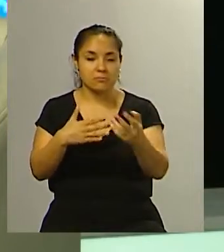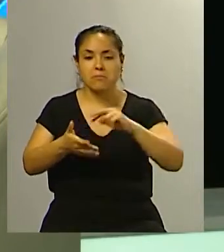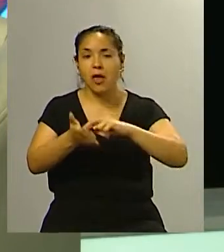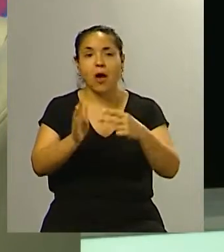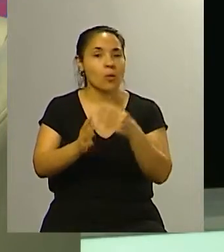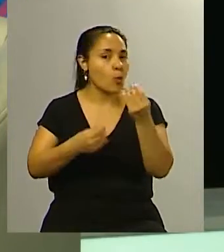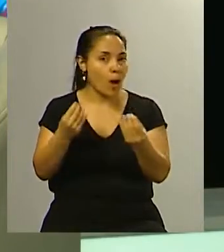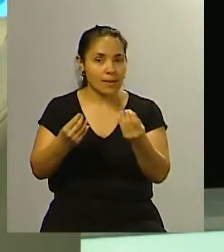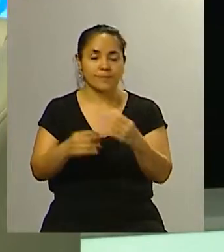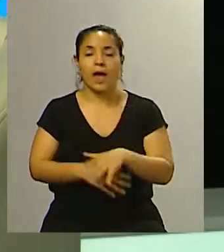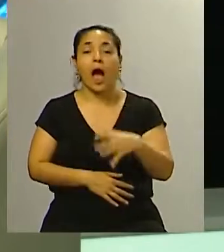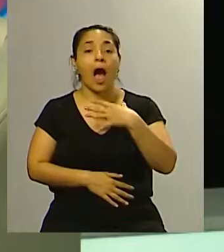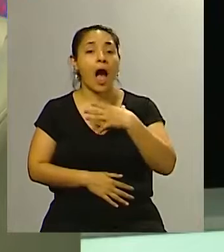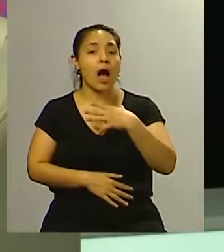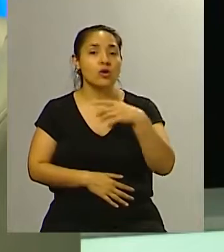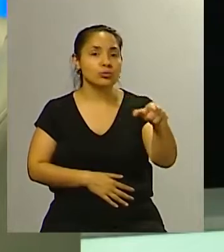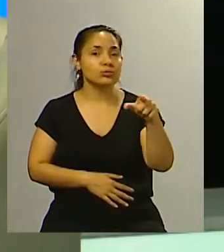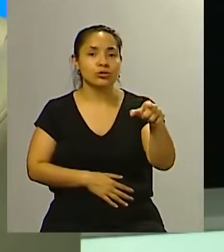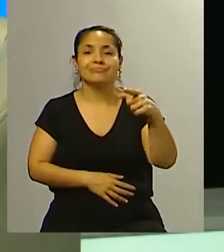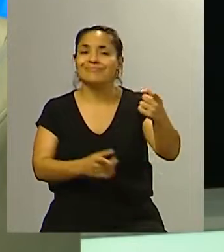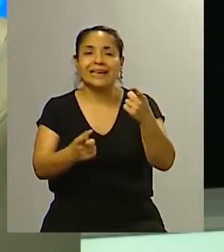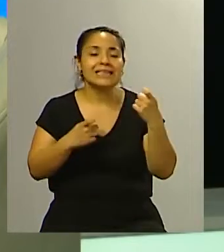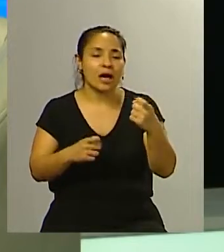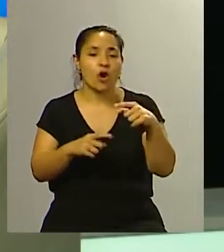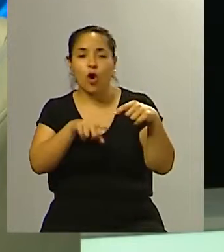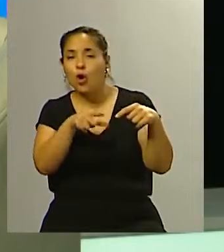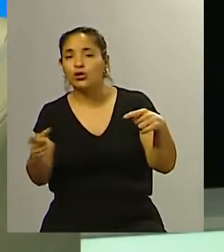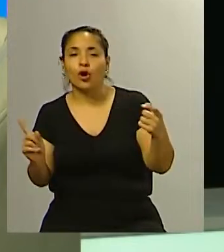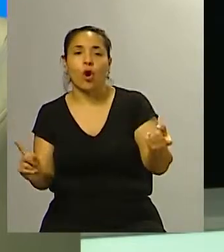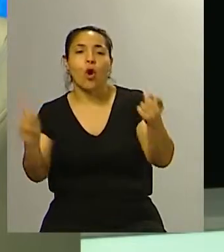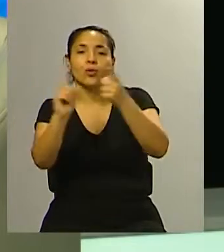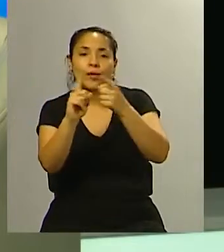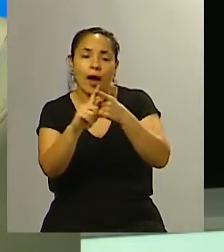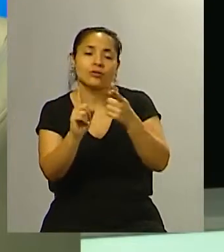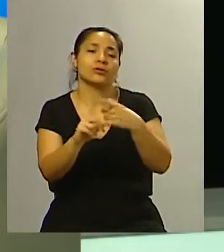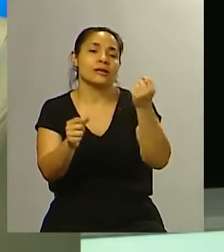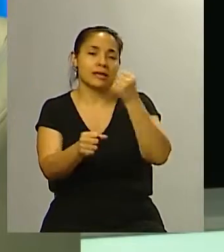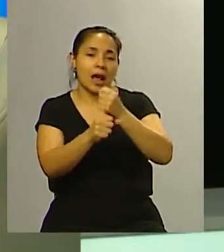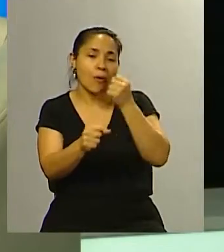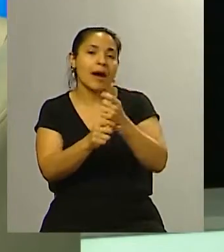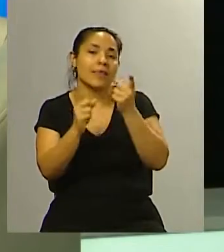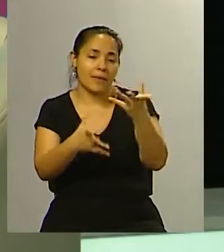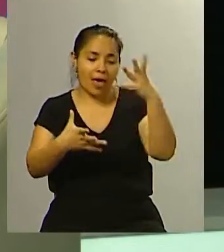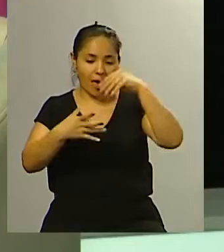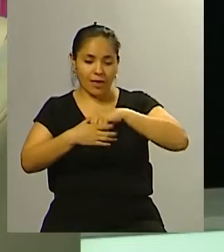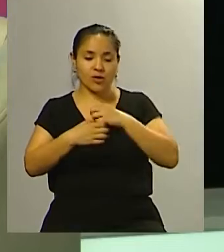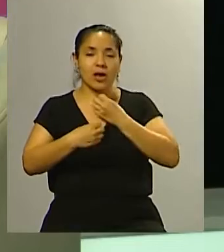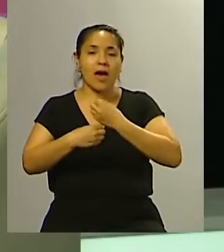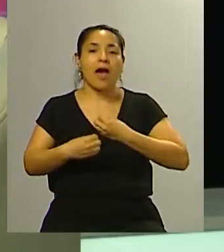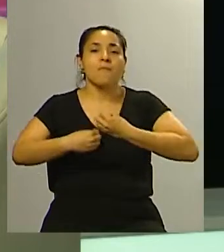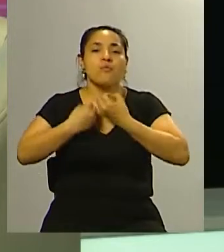que necesitan el vínculo con el otro, necesitan trabajar en su desarrollo emocional, porque esto de